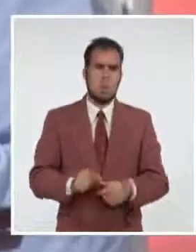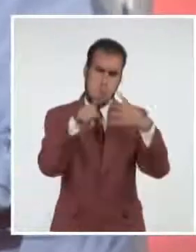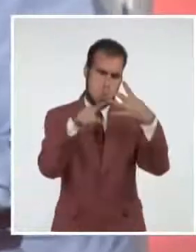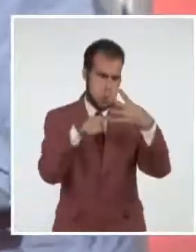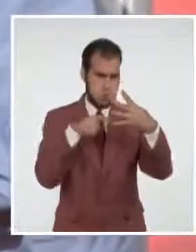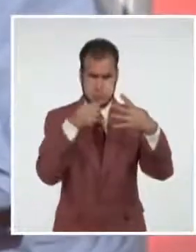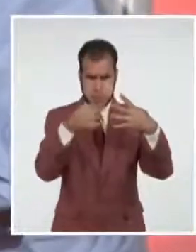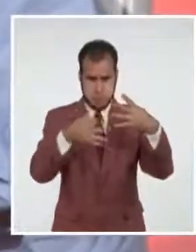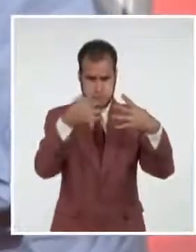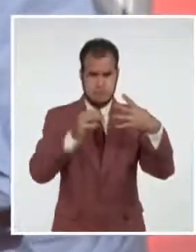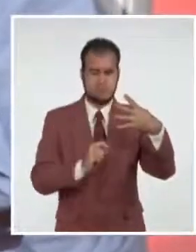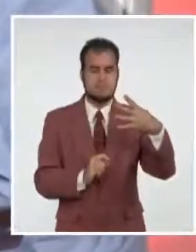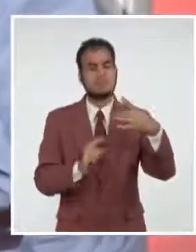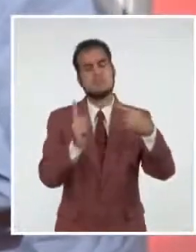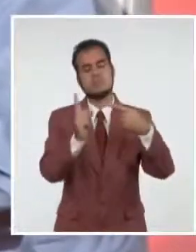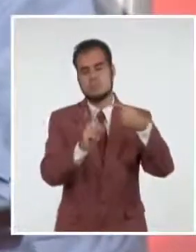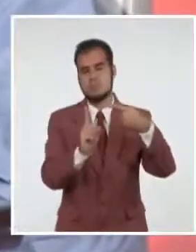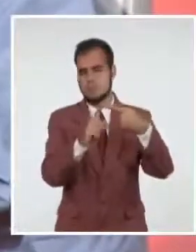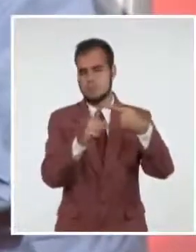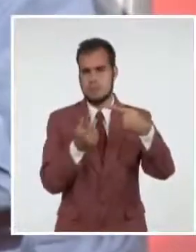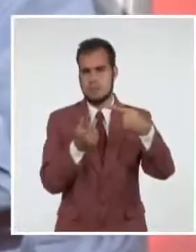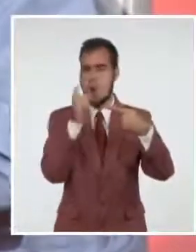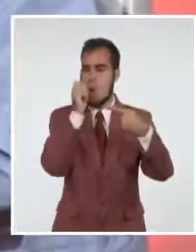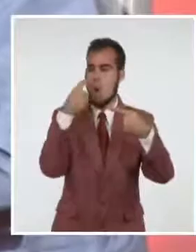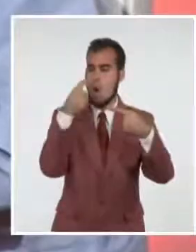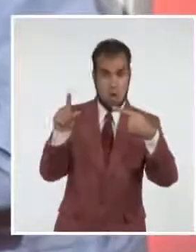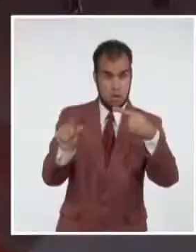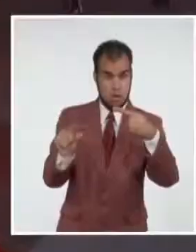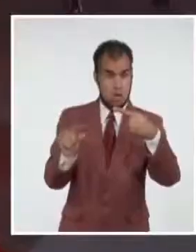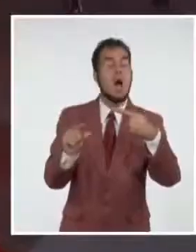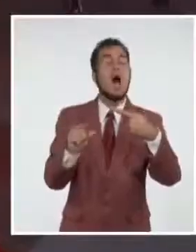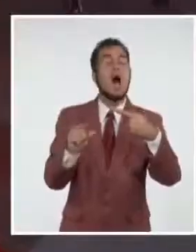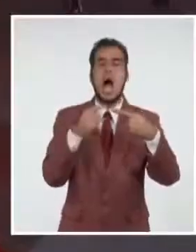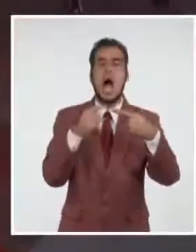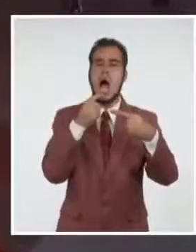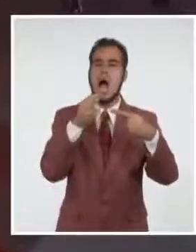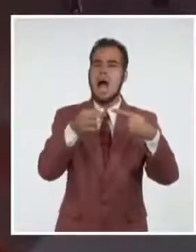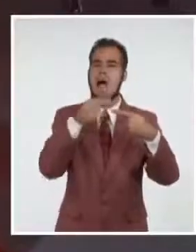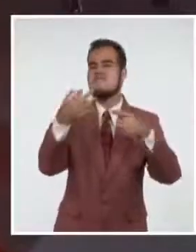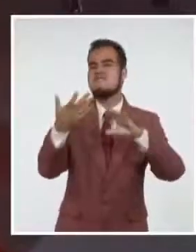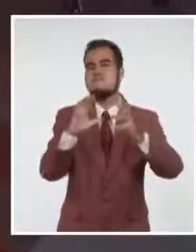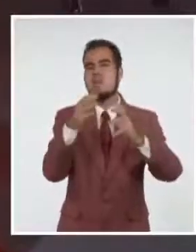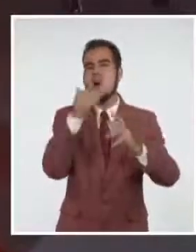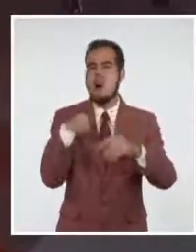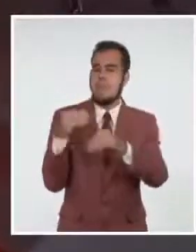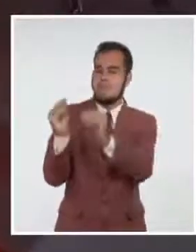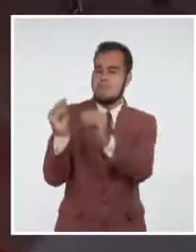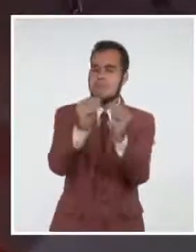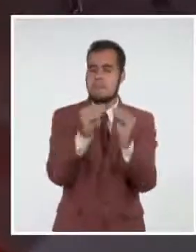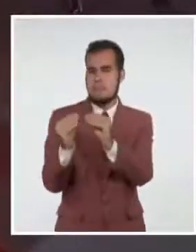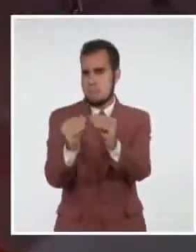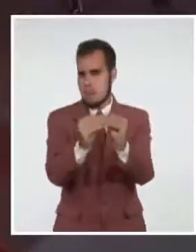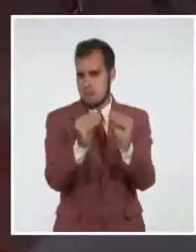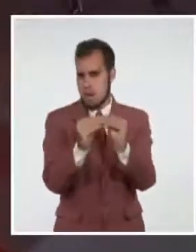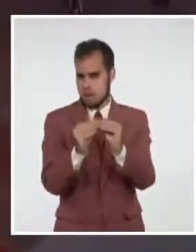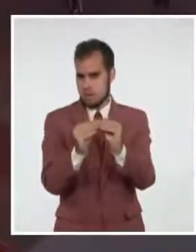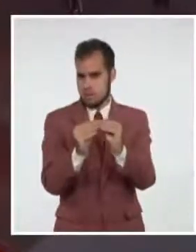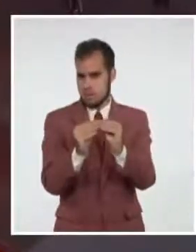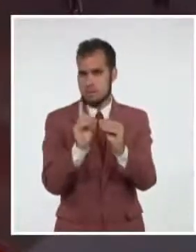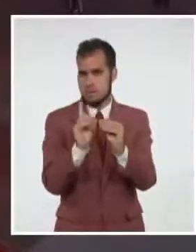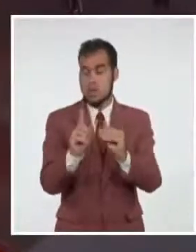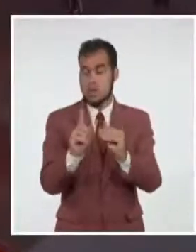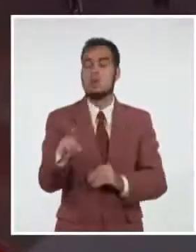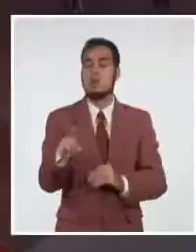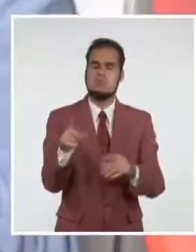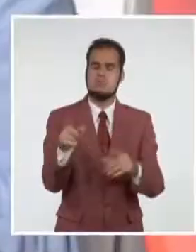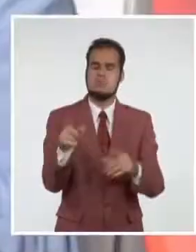que Ginovar decía la forma de transmisión. Entre el 95 y el 98% de